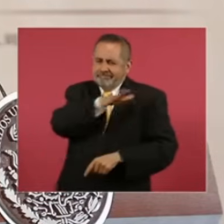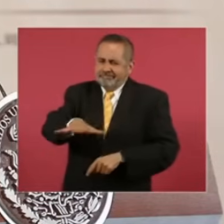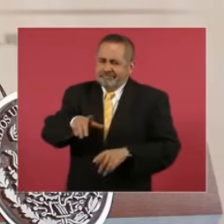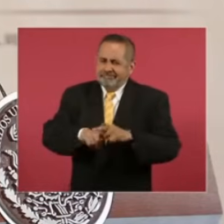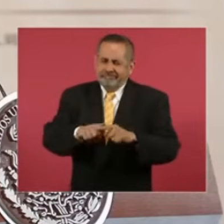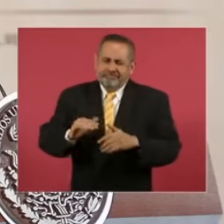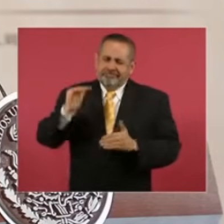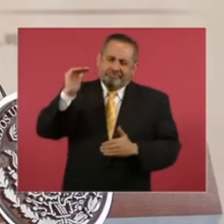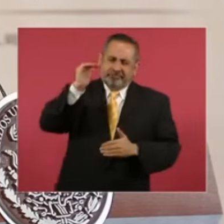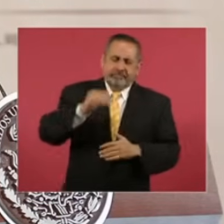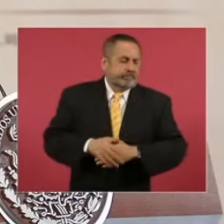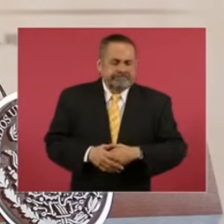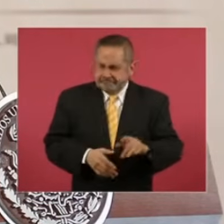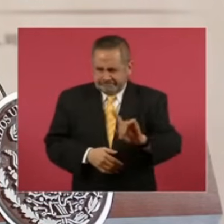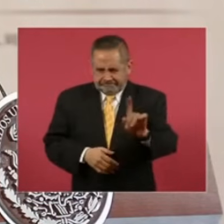de grandes rasgos? Se